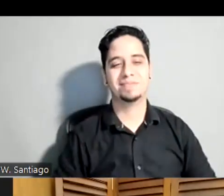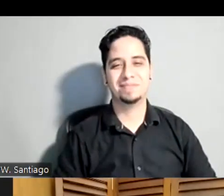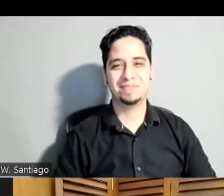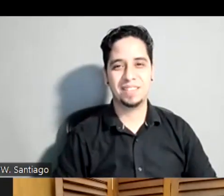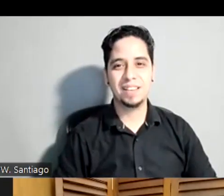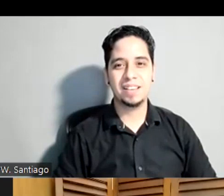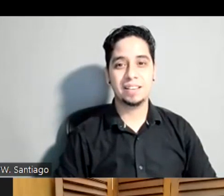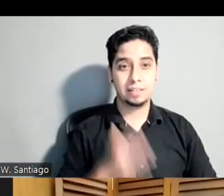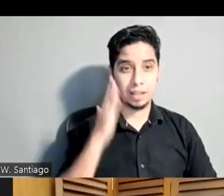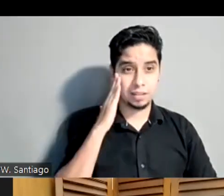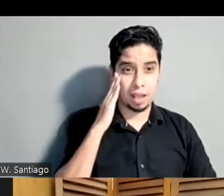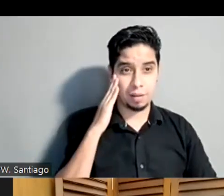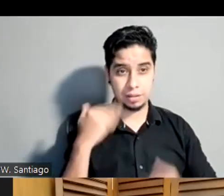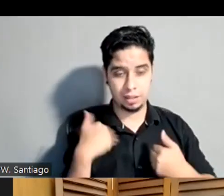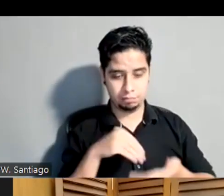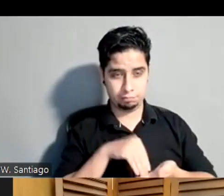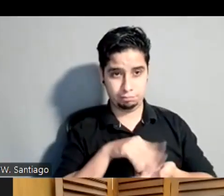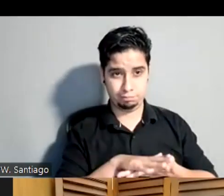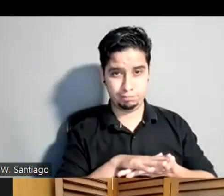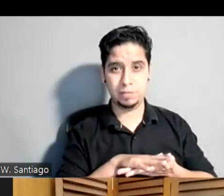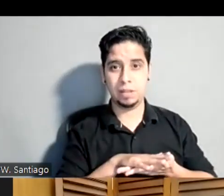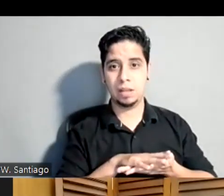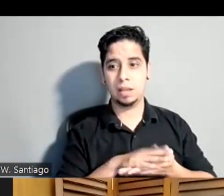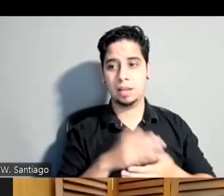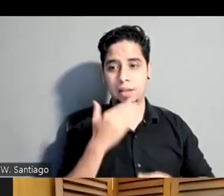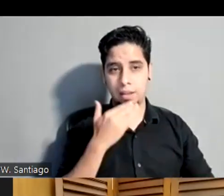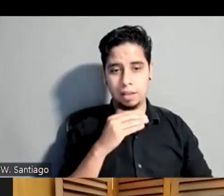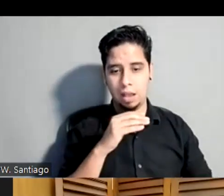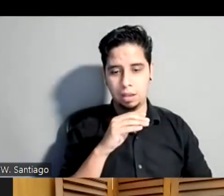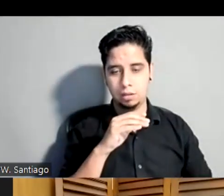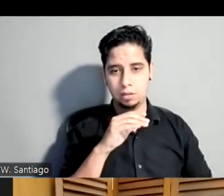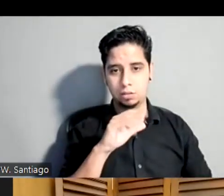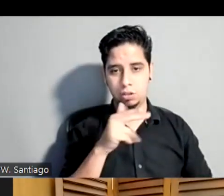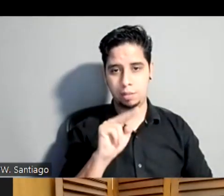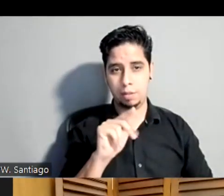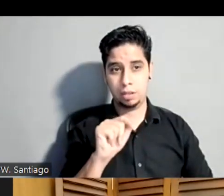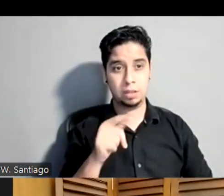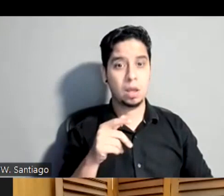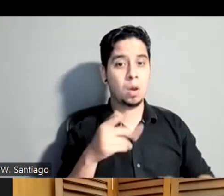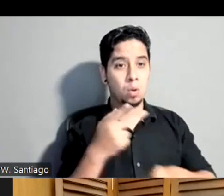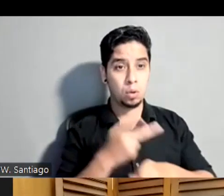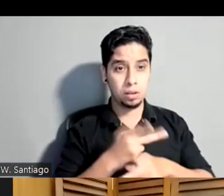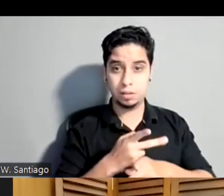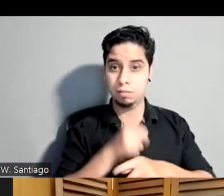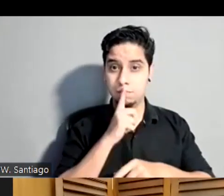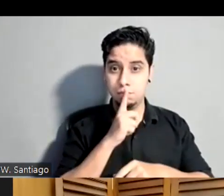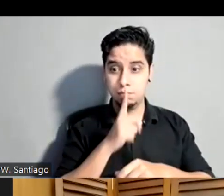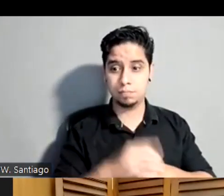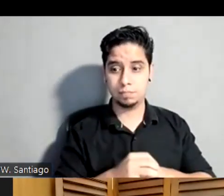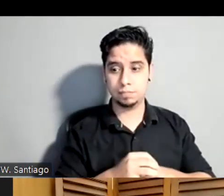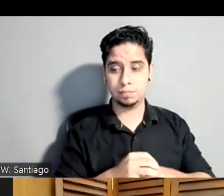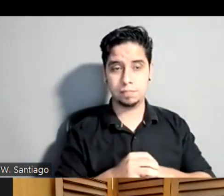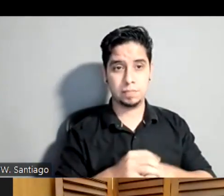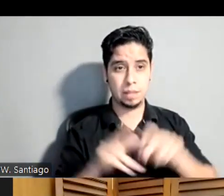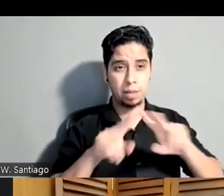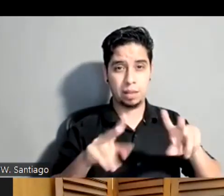Ya sabes que tienes que apuntarlo en tu listita. Y gracias a Chenan Martínez. Y bueno, pues nada, cuídense mucho, de verdad. Bien.